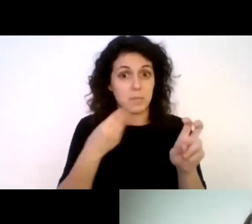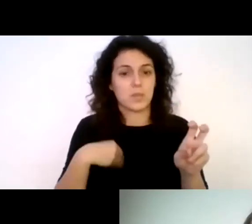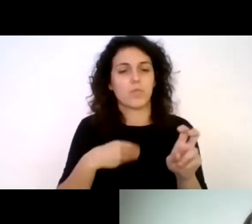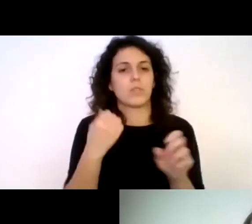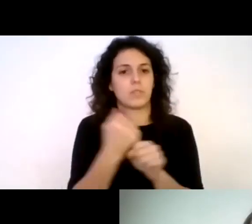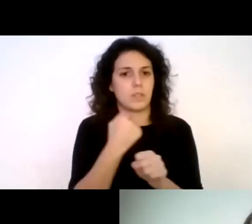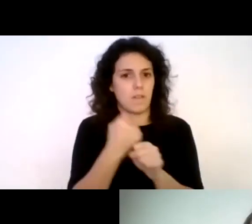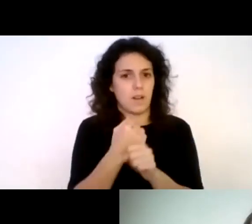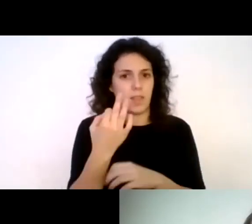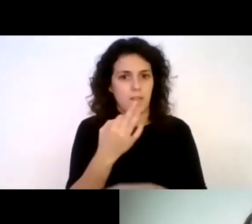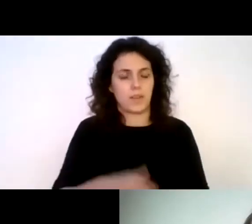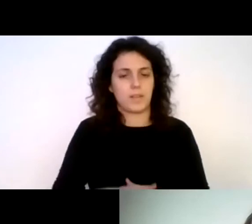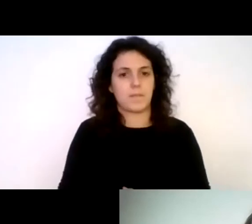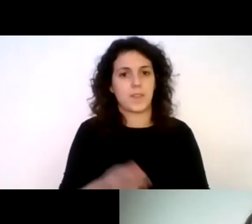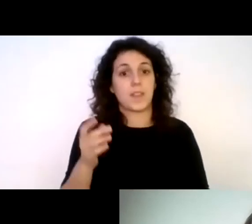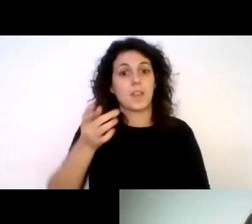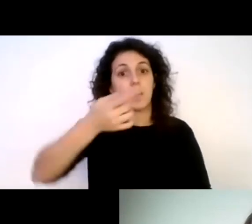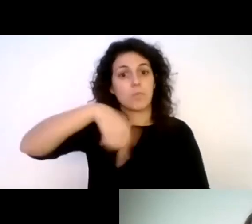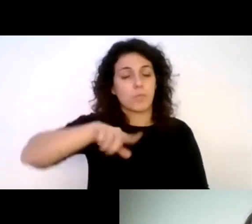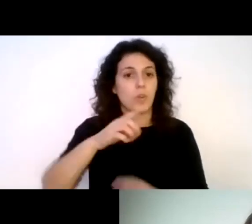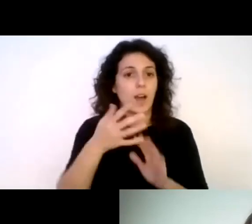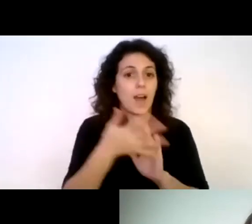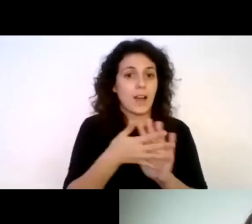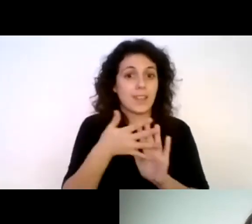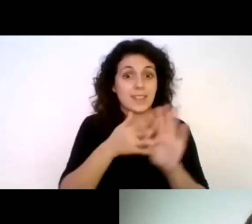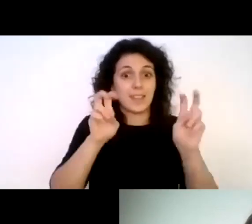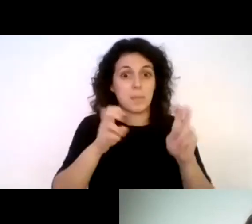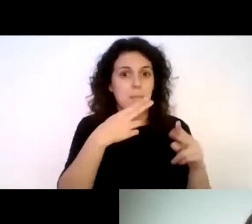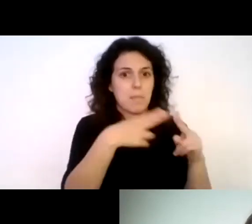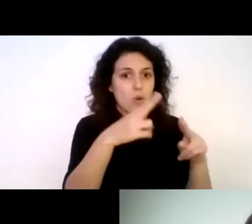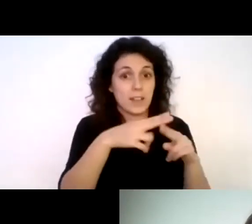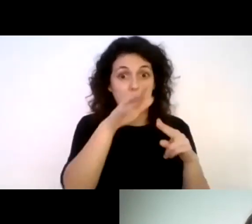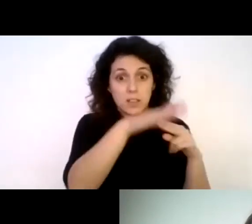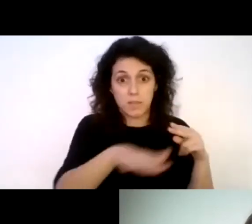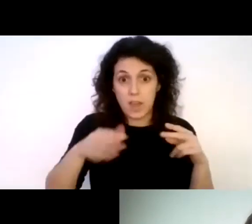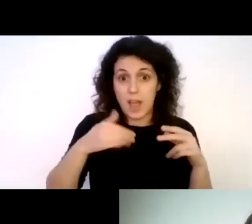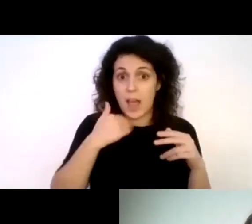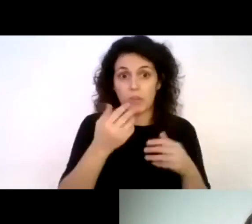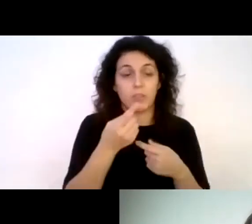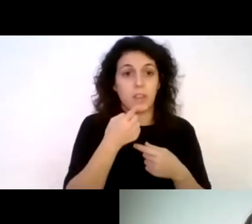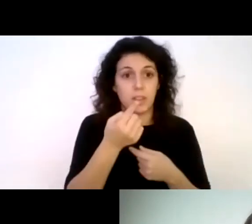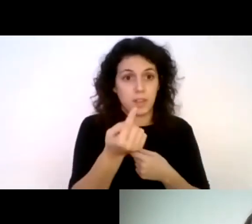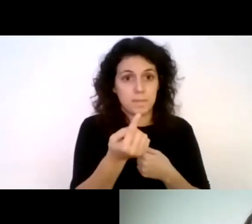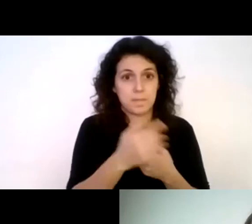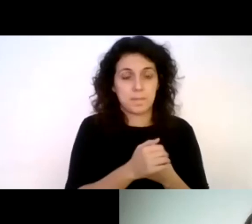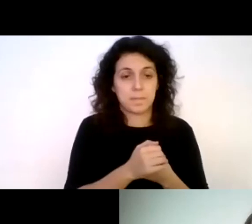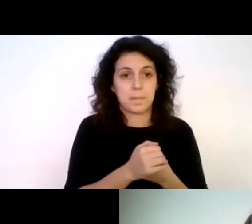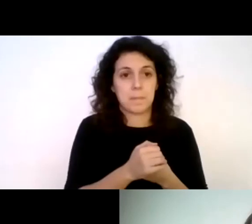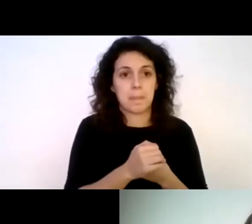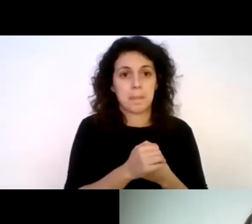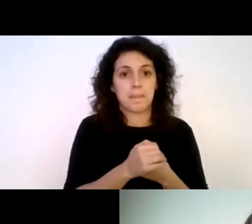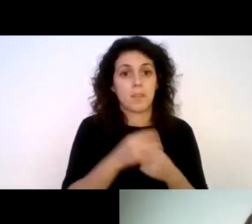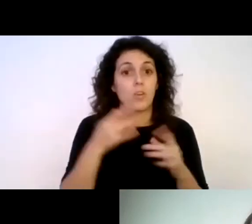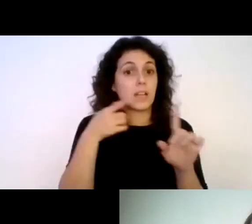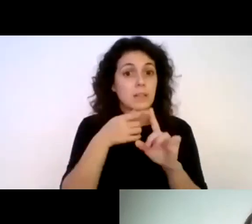¿Tenéis algo que decir sobre las políticas de la infancia para niños